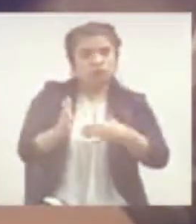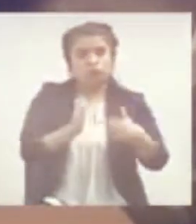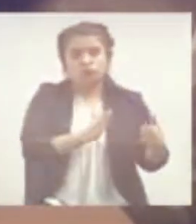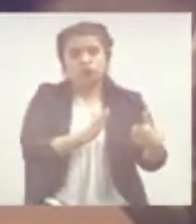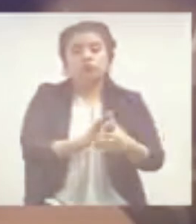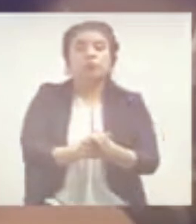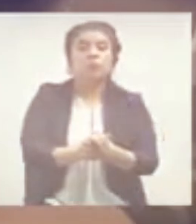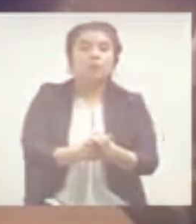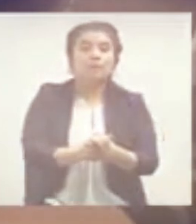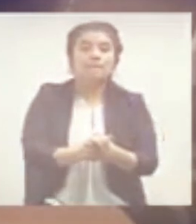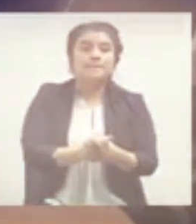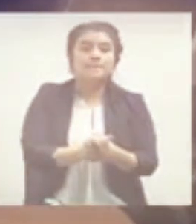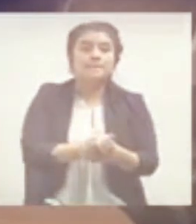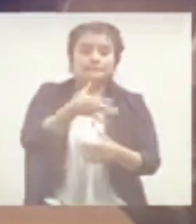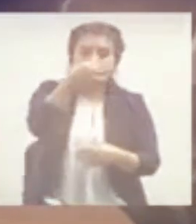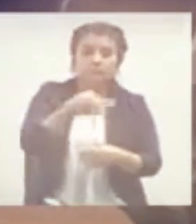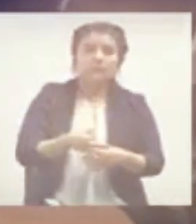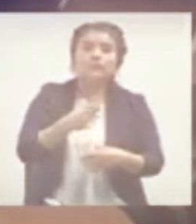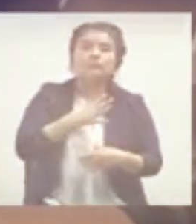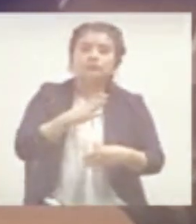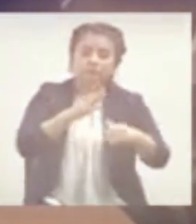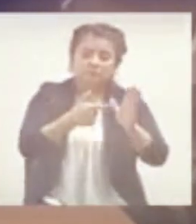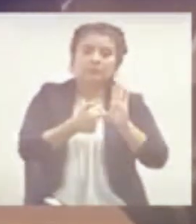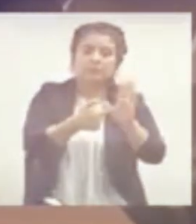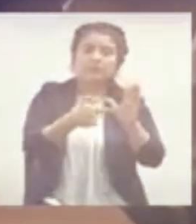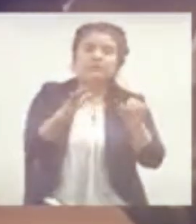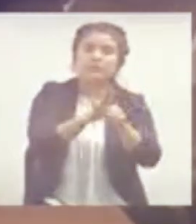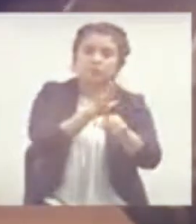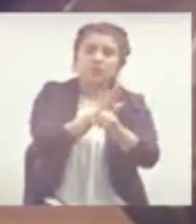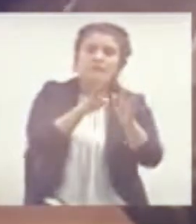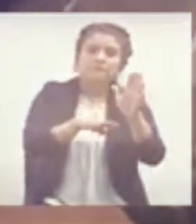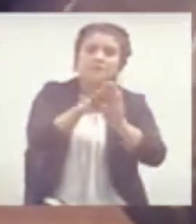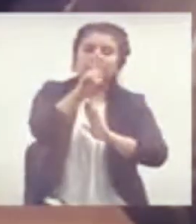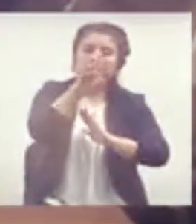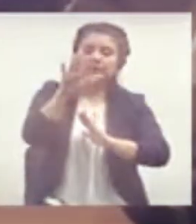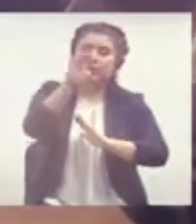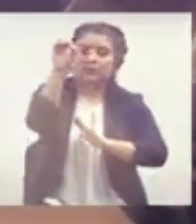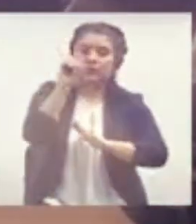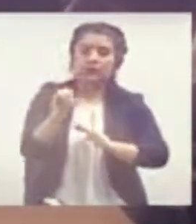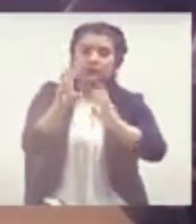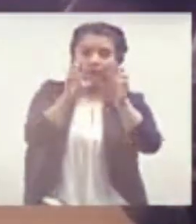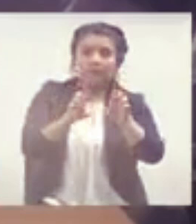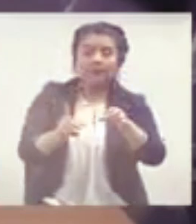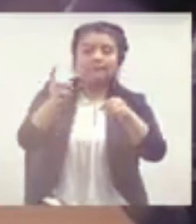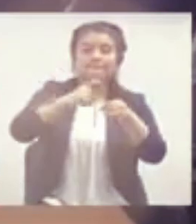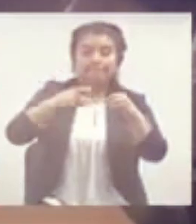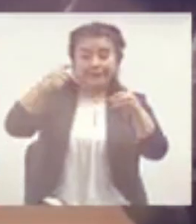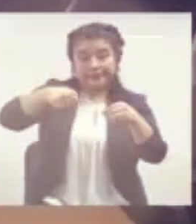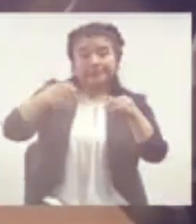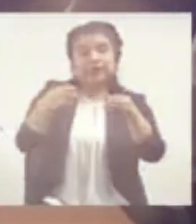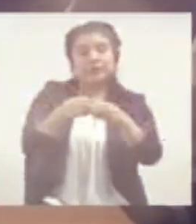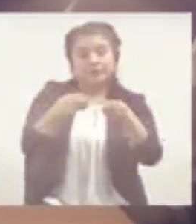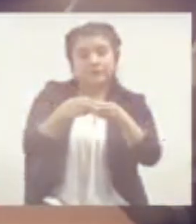nuevo entonces a confirmar que tenemos la presencia de más del 25% de los integrantes de la comisión para